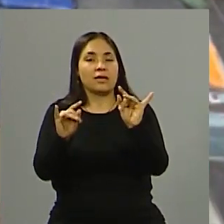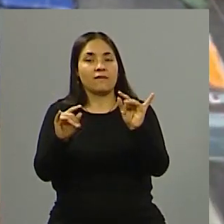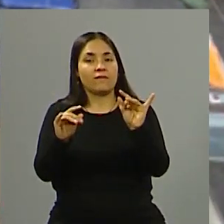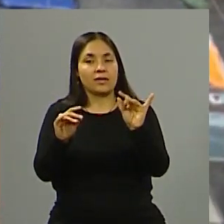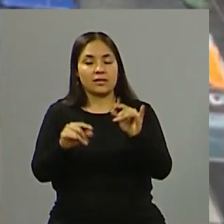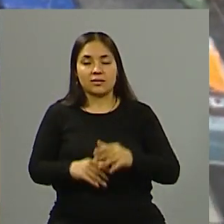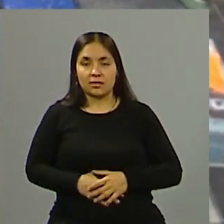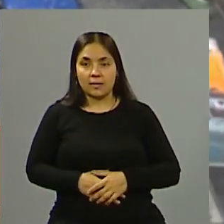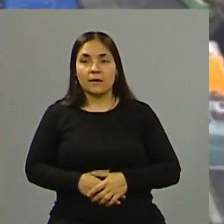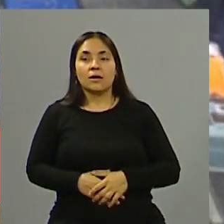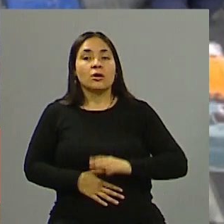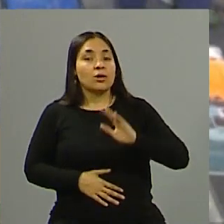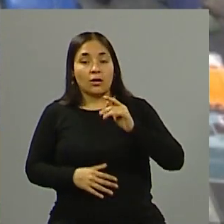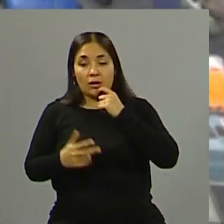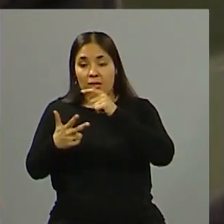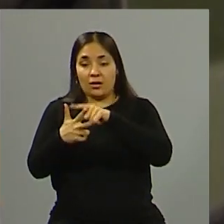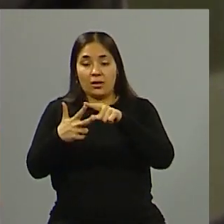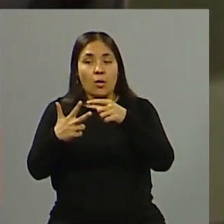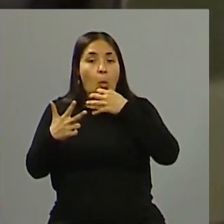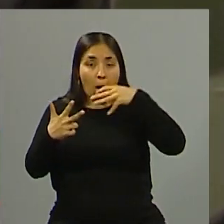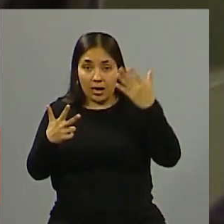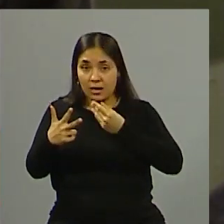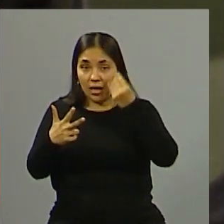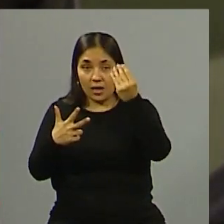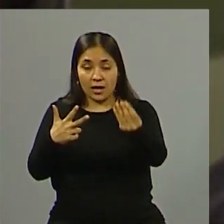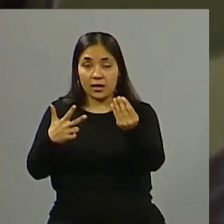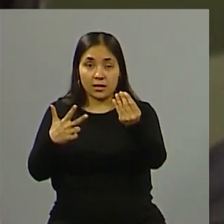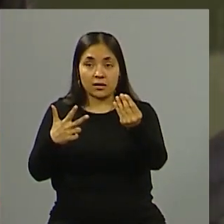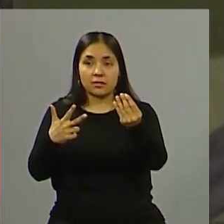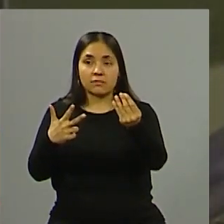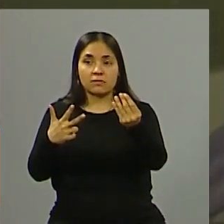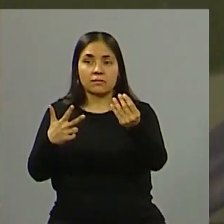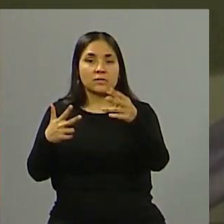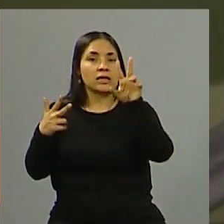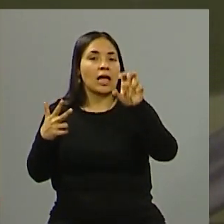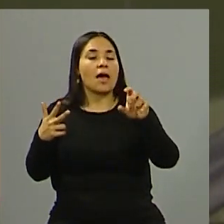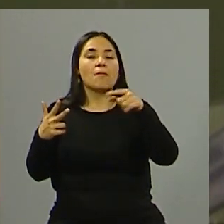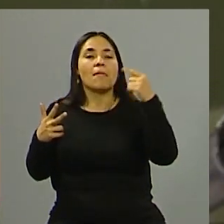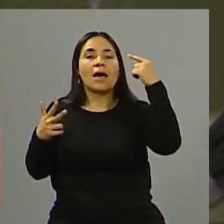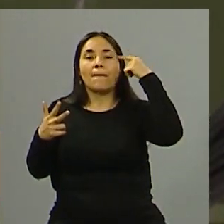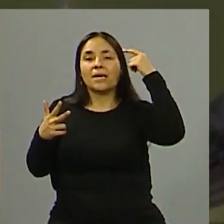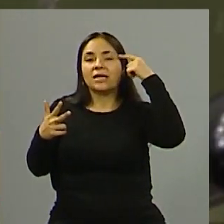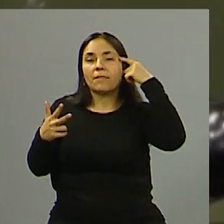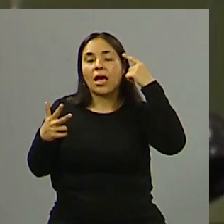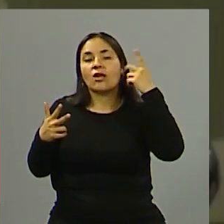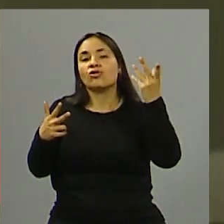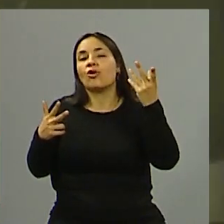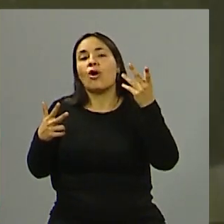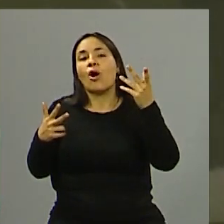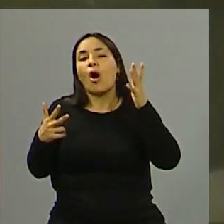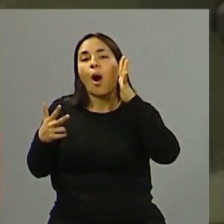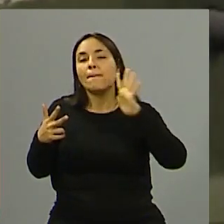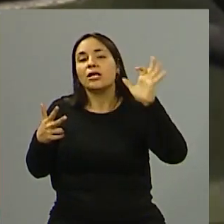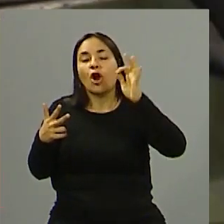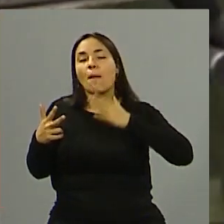que todos, cualquiera de ellos, van a tener que dejar de lado cuestiones ideológicas y realmente poner un plan